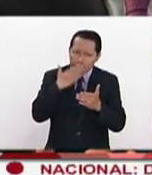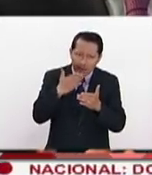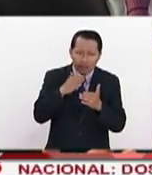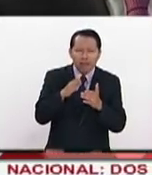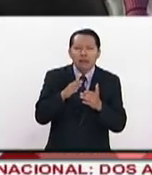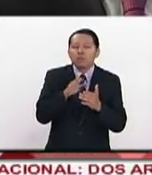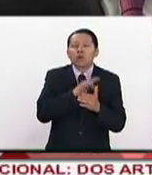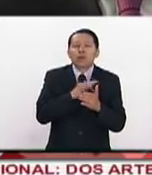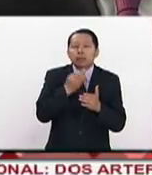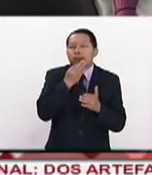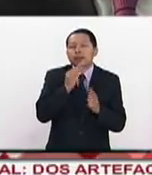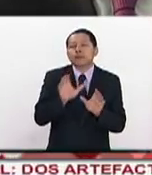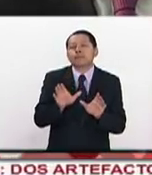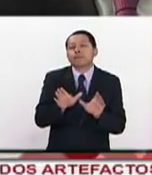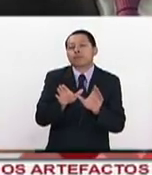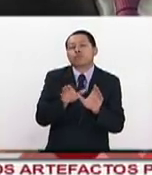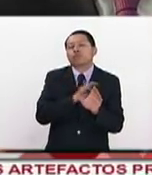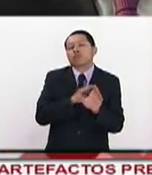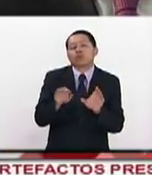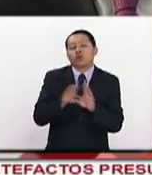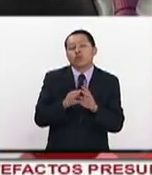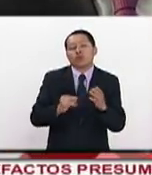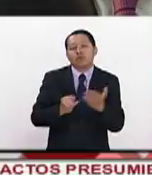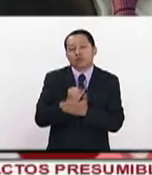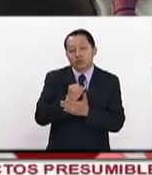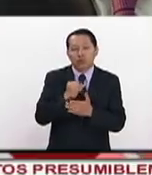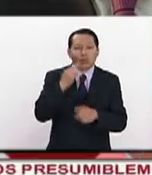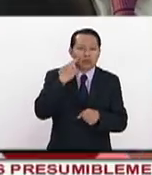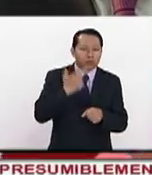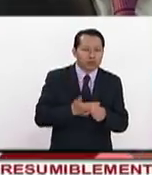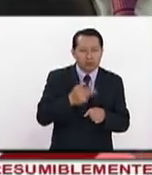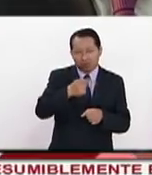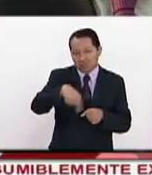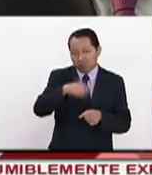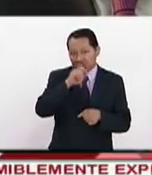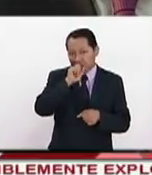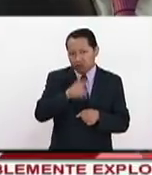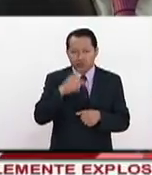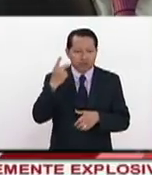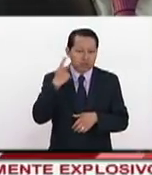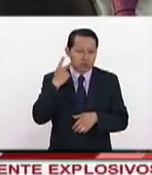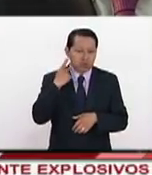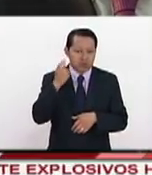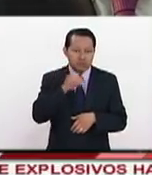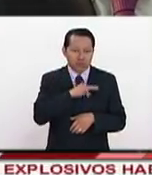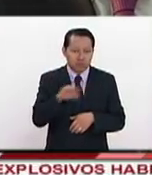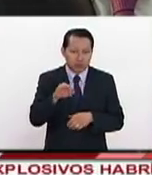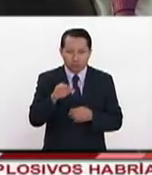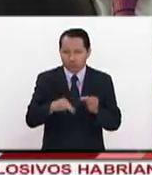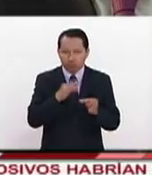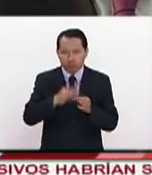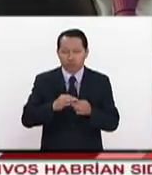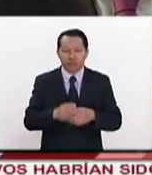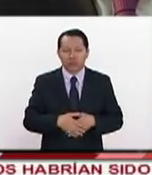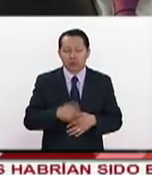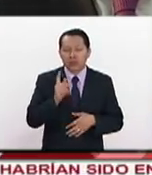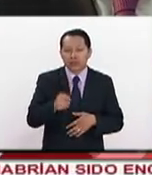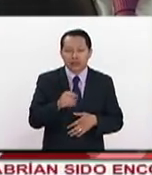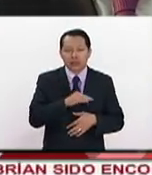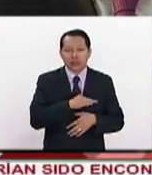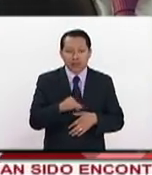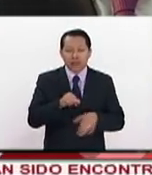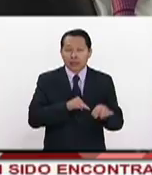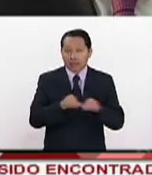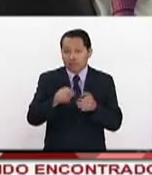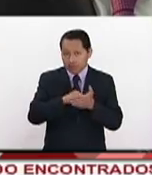con un empujoncito, digamos, de decisiones de los ministros y la parte política de los ministros podríamos cerrarlos. Eso quiere decir que el trabajo